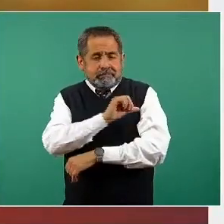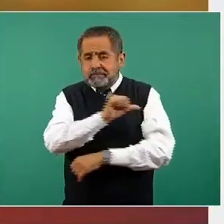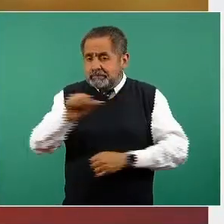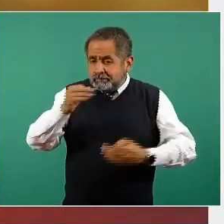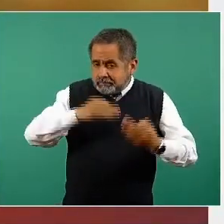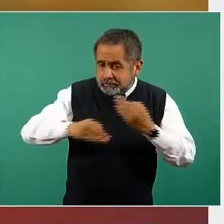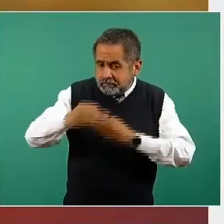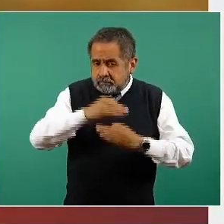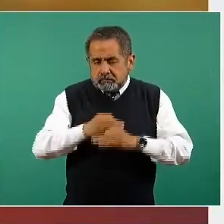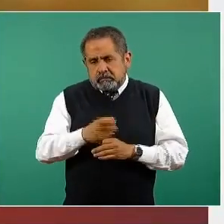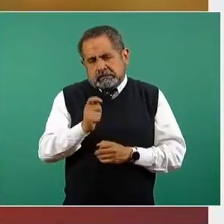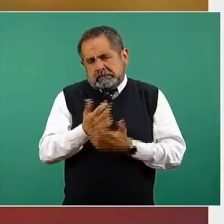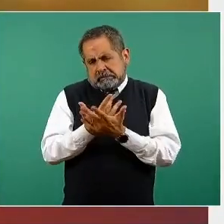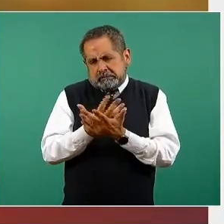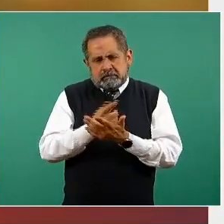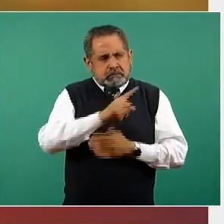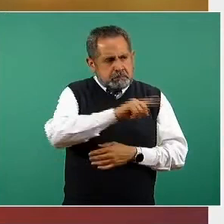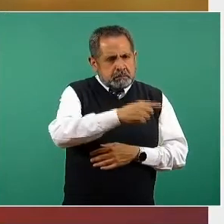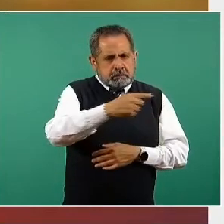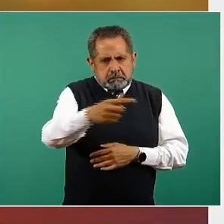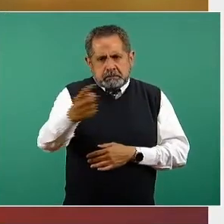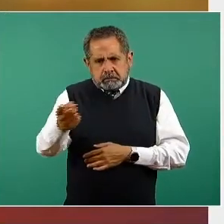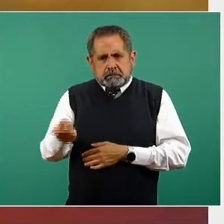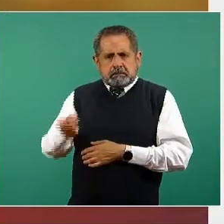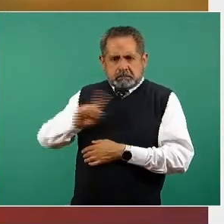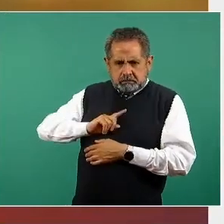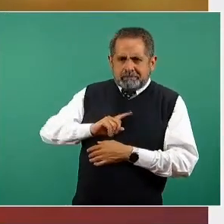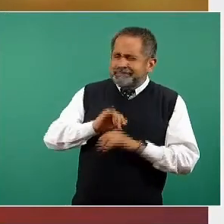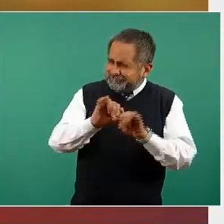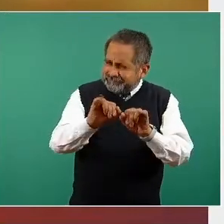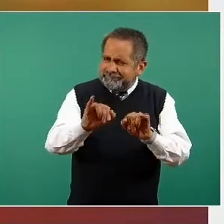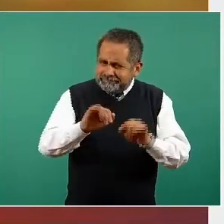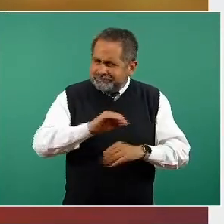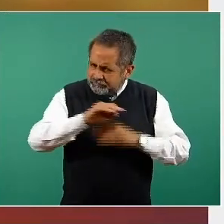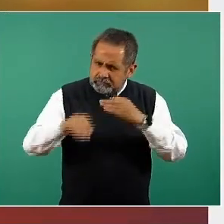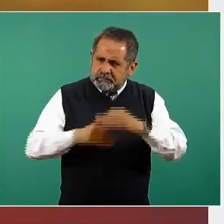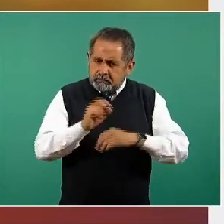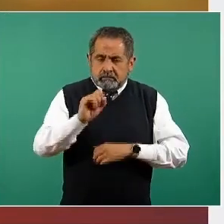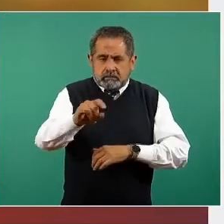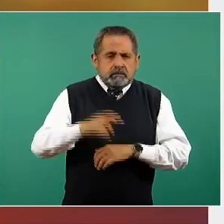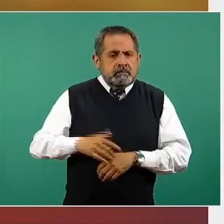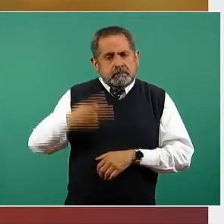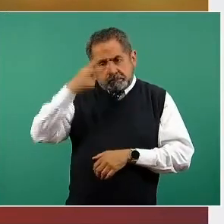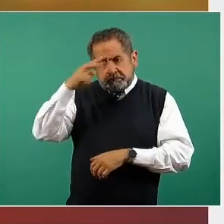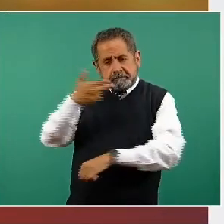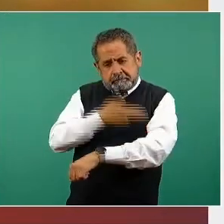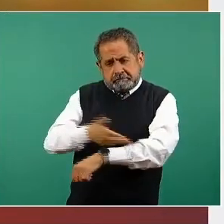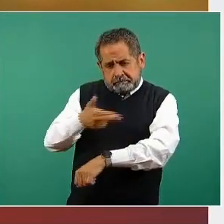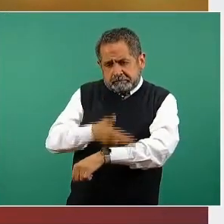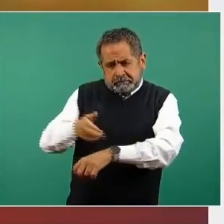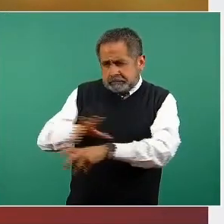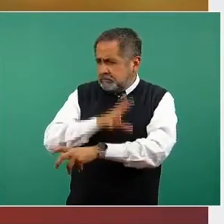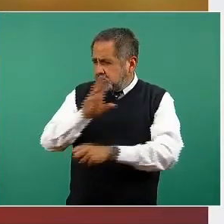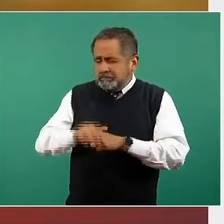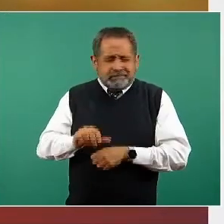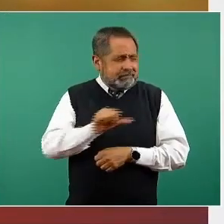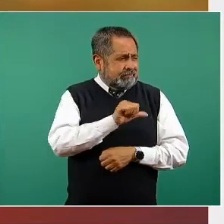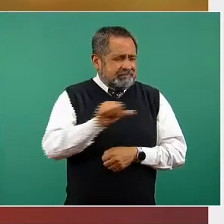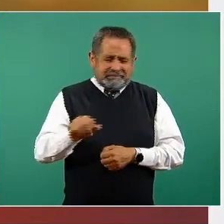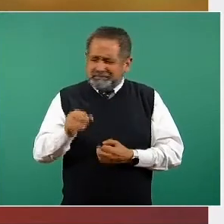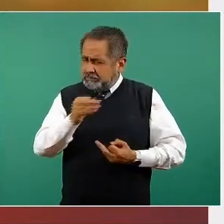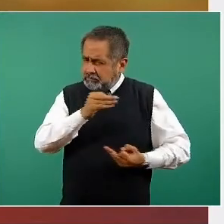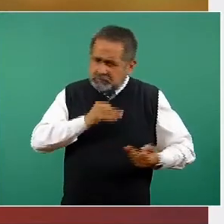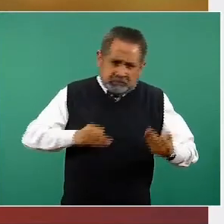esperar nuestro turno. México, lo reiteramos, ha hecho provisión para poder cubrir a toda